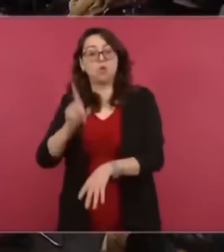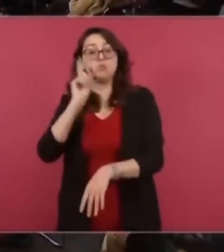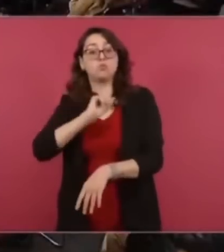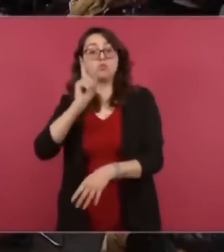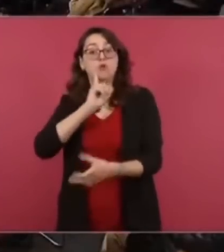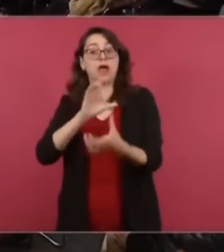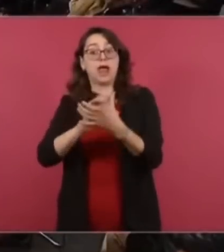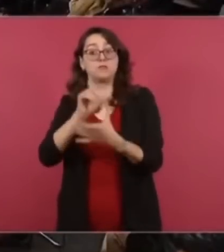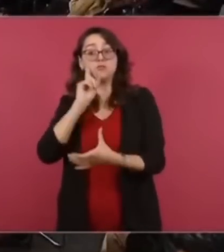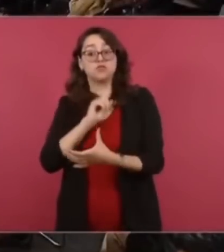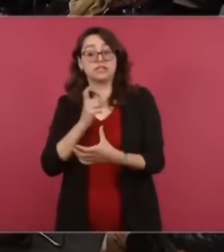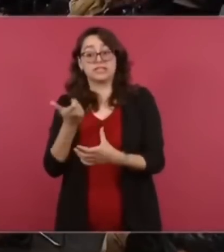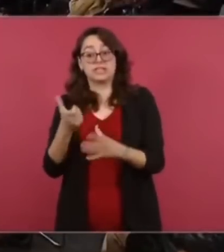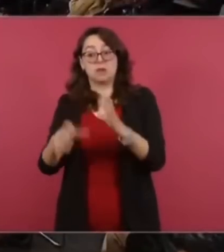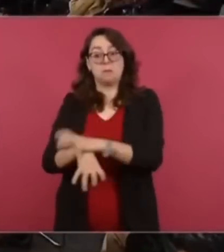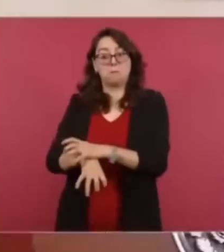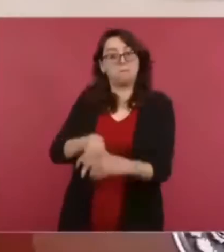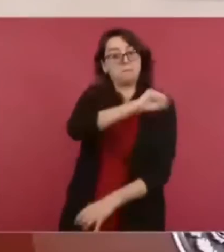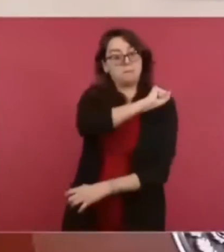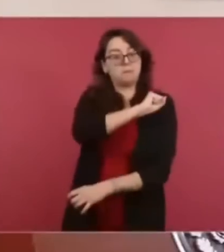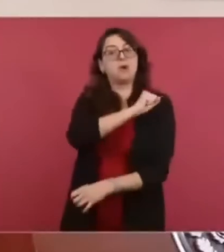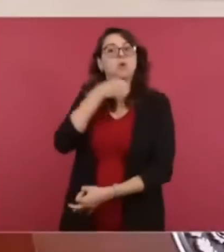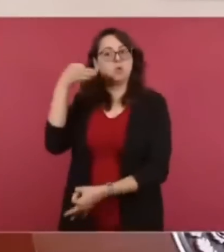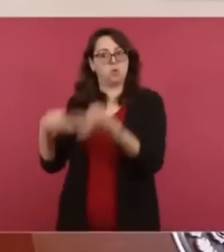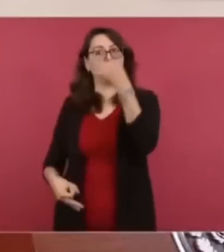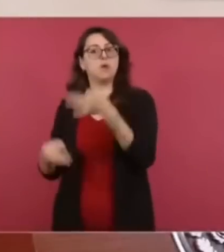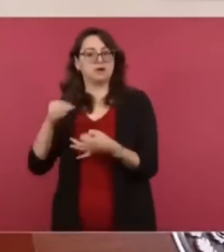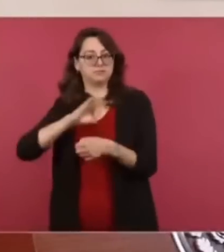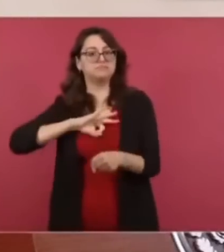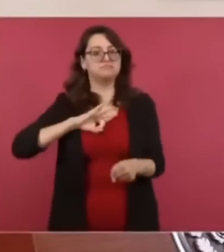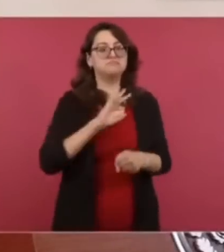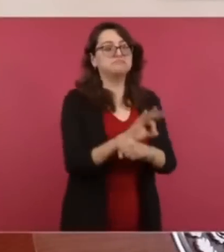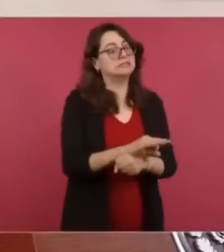las denuncias en la fiscalía.